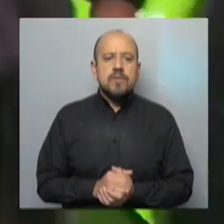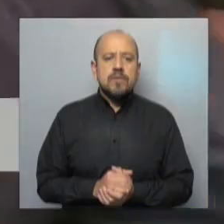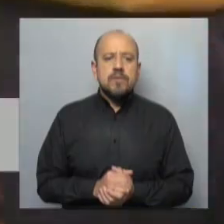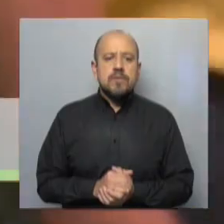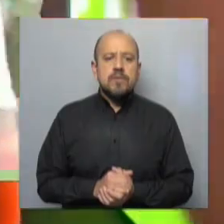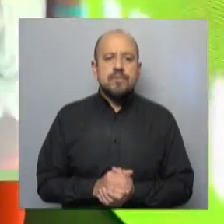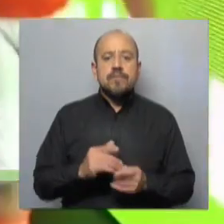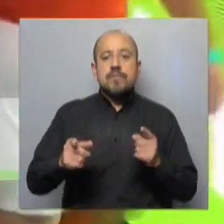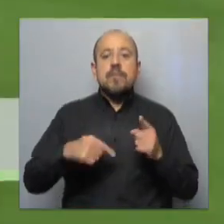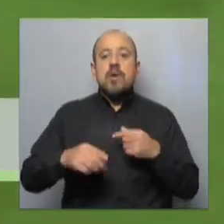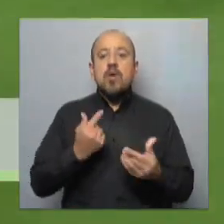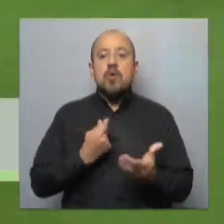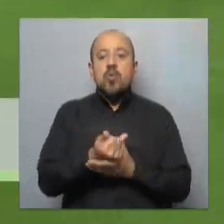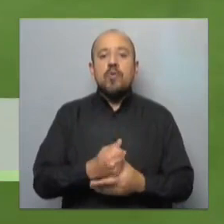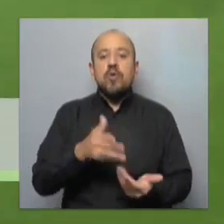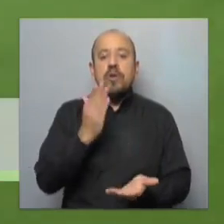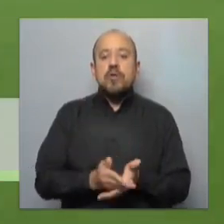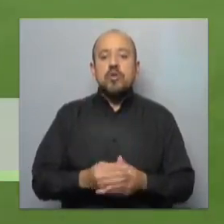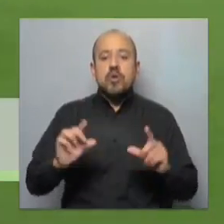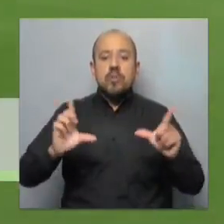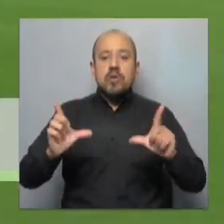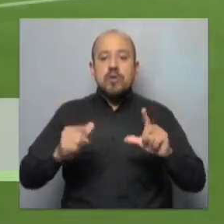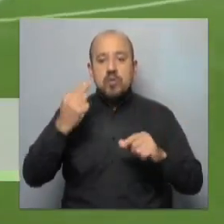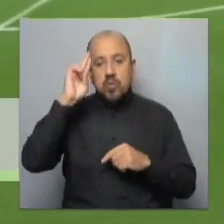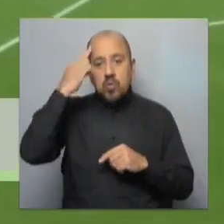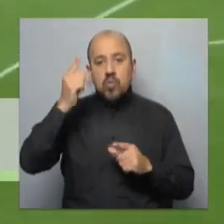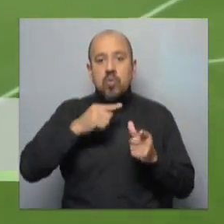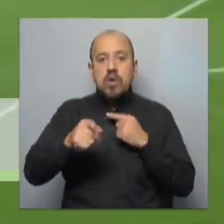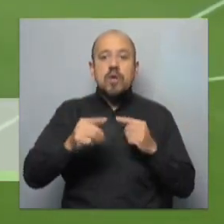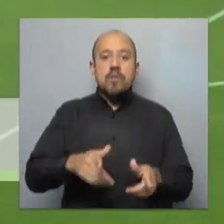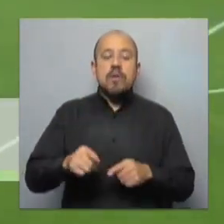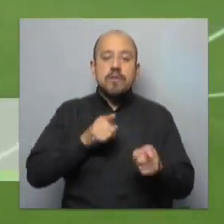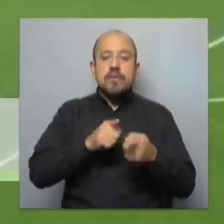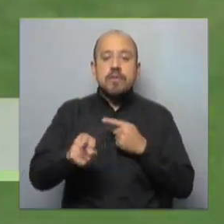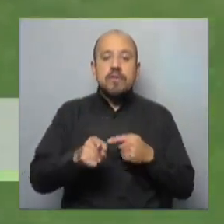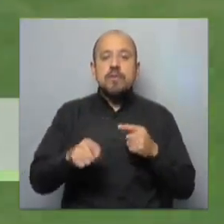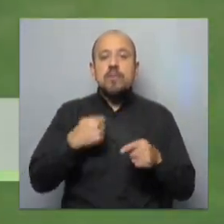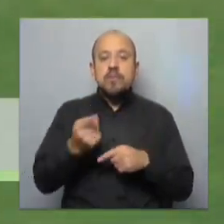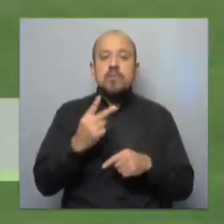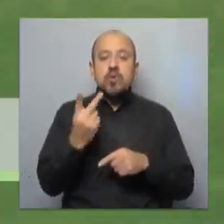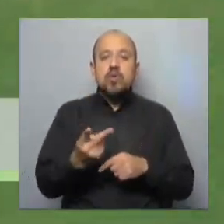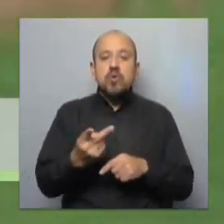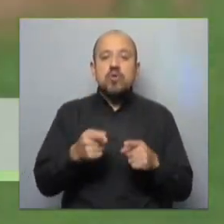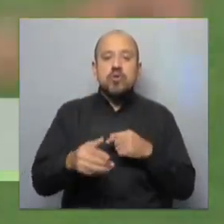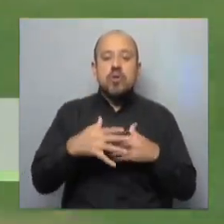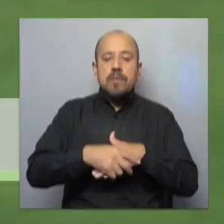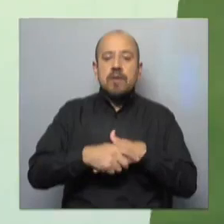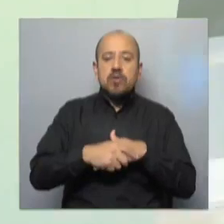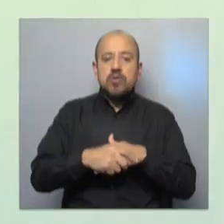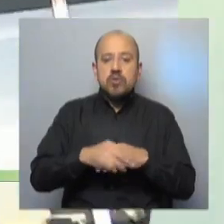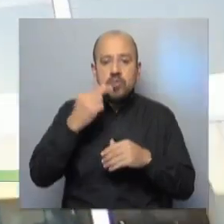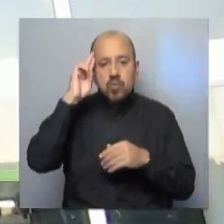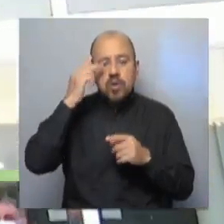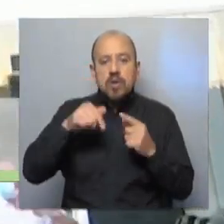tb ciudad comprobó los derechos de televisación de los partidos de uruguay y transmitirá en directo los próximos dos encuentros amistosos de la celeste